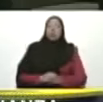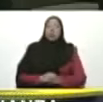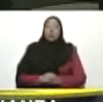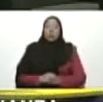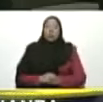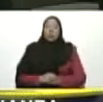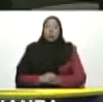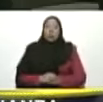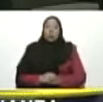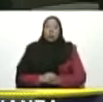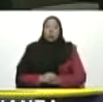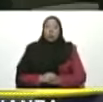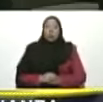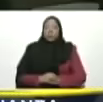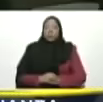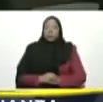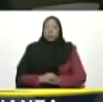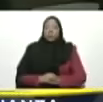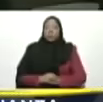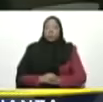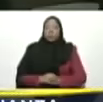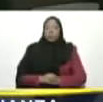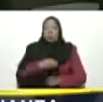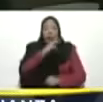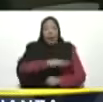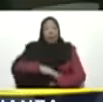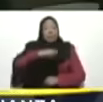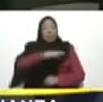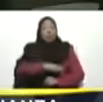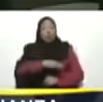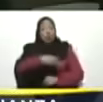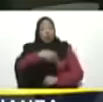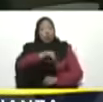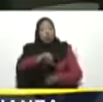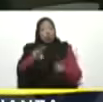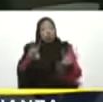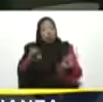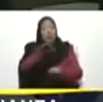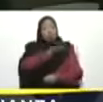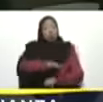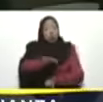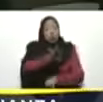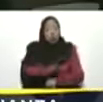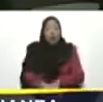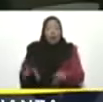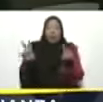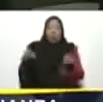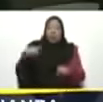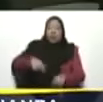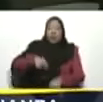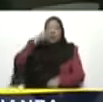trabajadores, en las grandes misiones sociales de nueva generación.